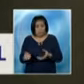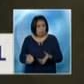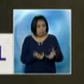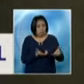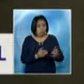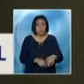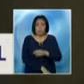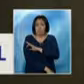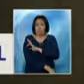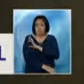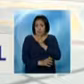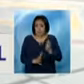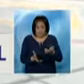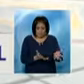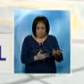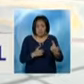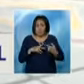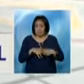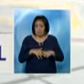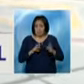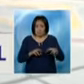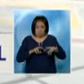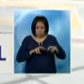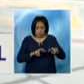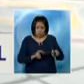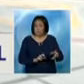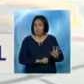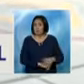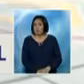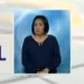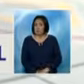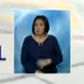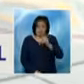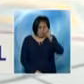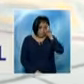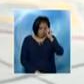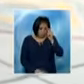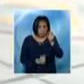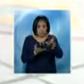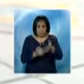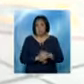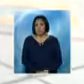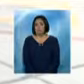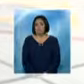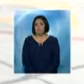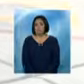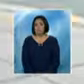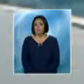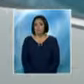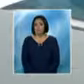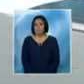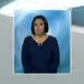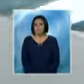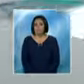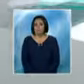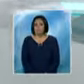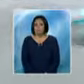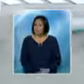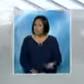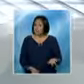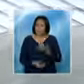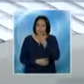disposición del Ministerio Público, quien ha iniciado una investigación. En Tumbes, esto está pasando. ¿Y